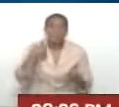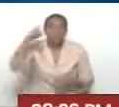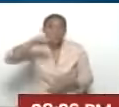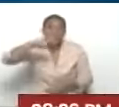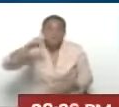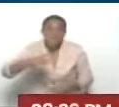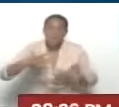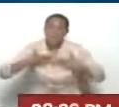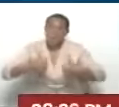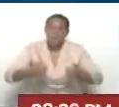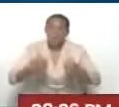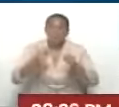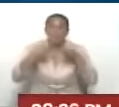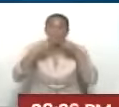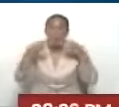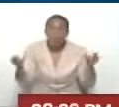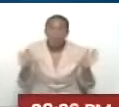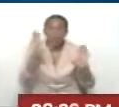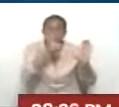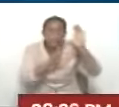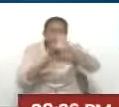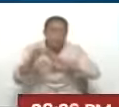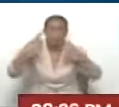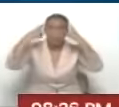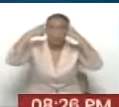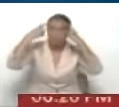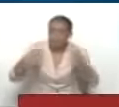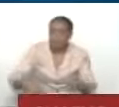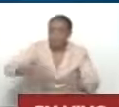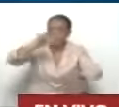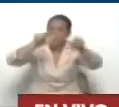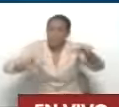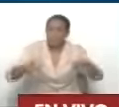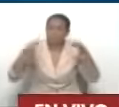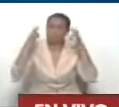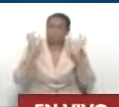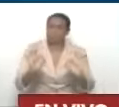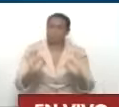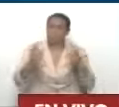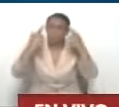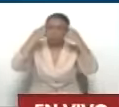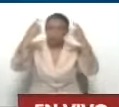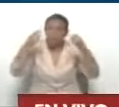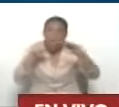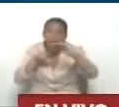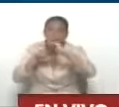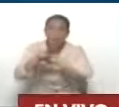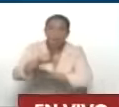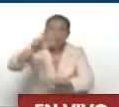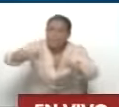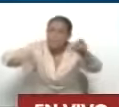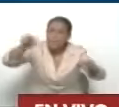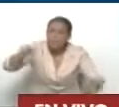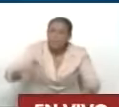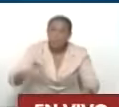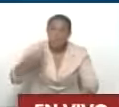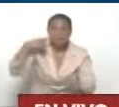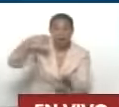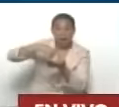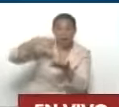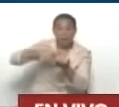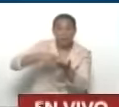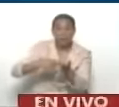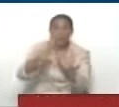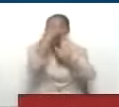una salud pública científica, profesional, de alto nivel, que le llegue a la gente. Y ahí en Carabobo